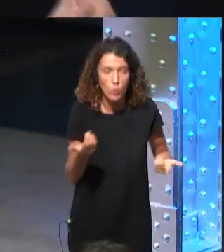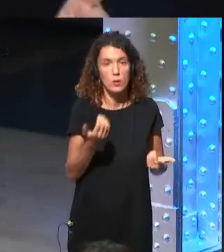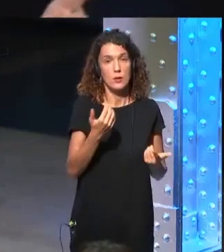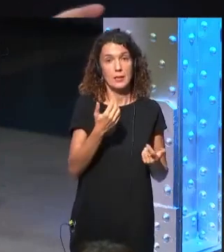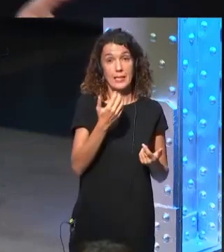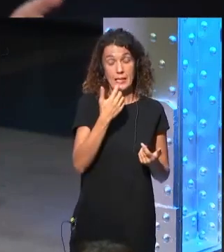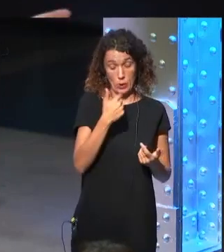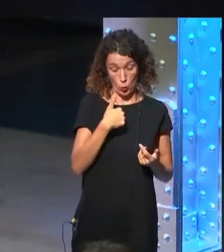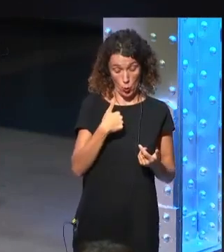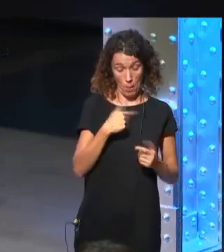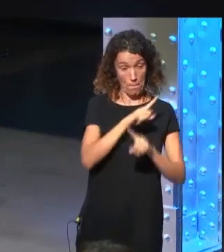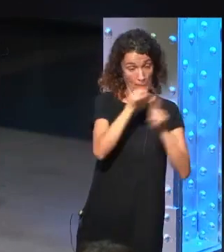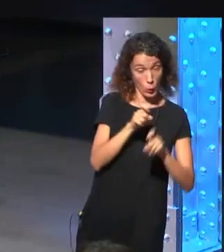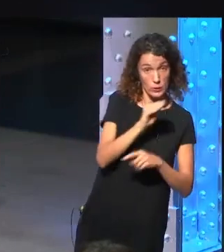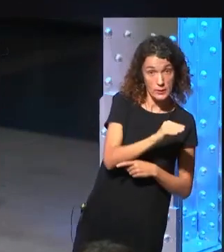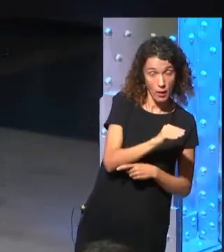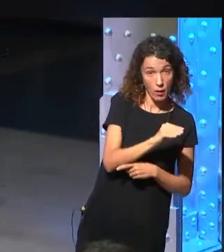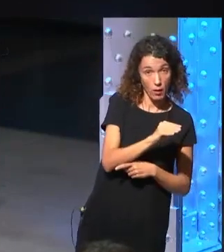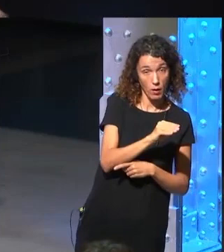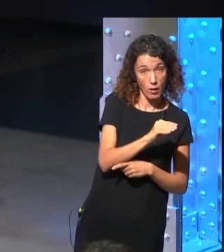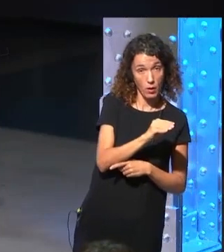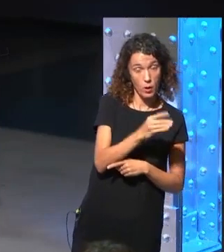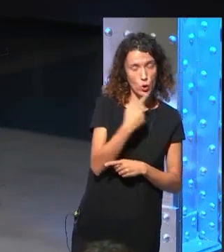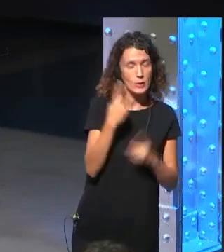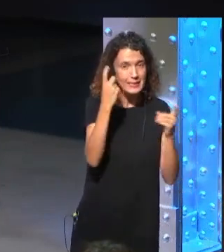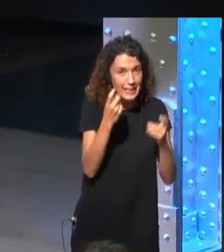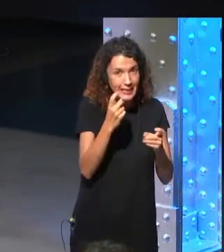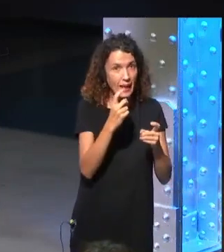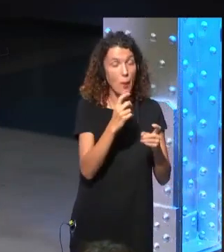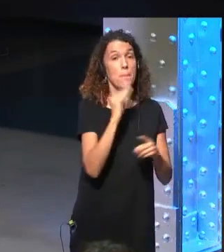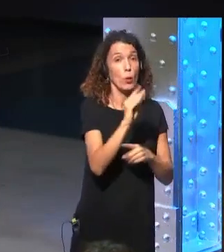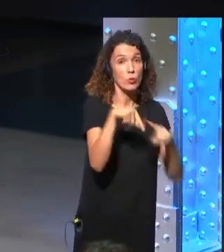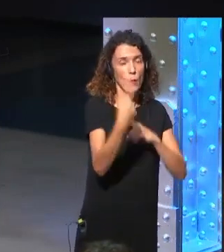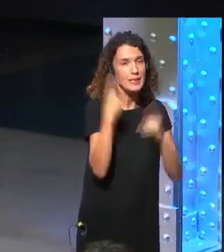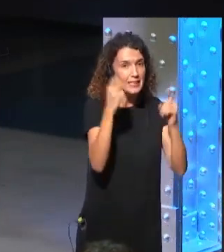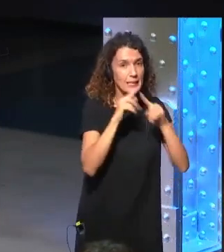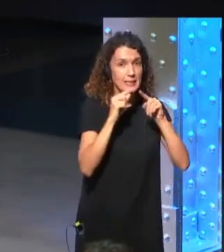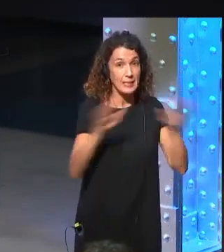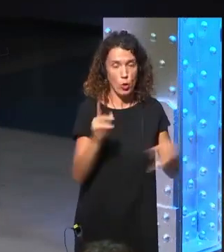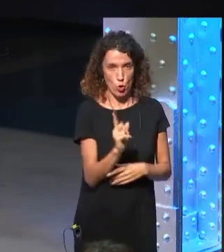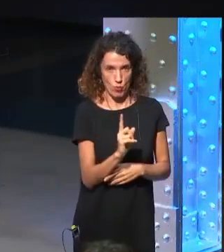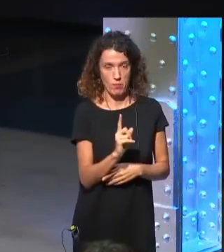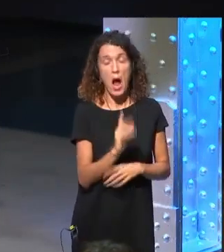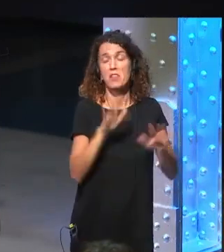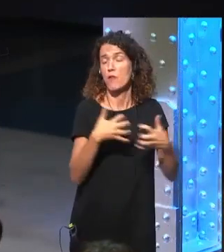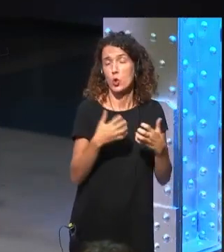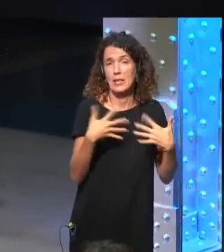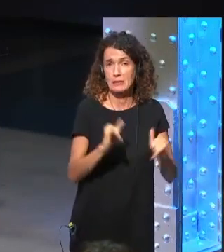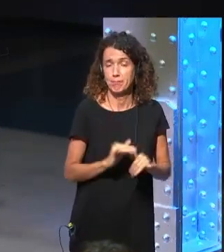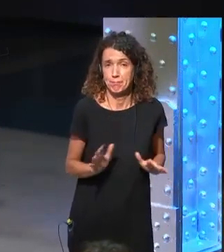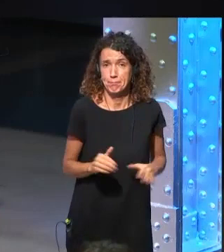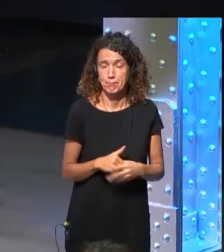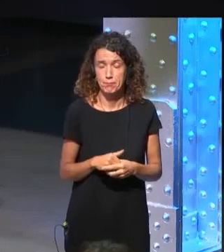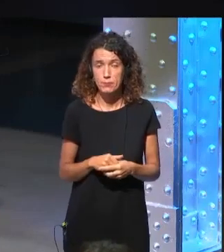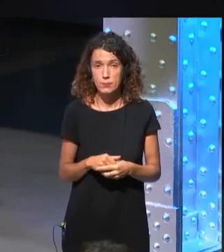si haces una pregunta, me aseguraré de que no haya silencio después de tu pregunta. Nunca funcionó.